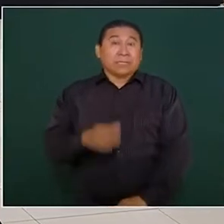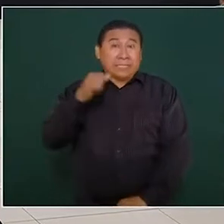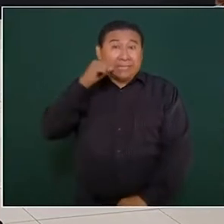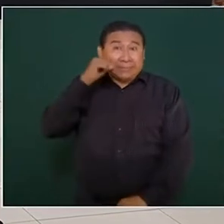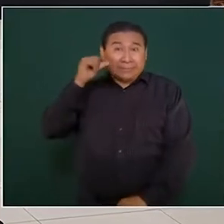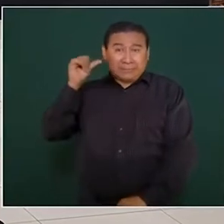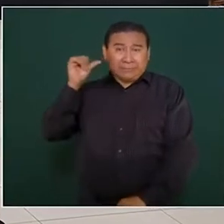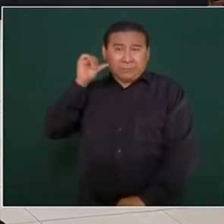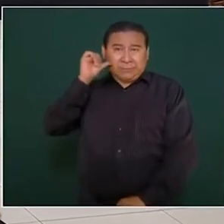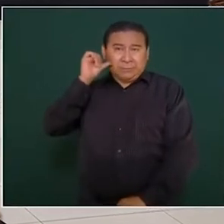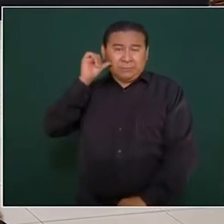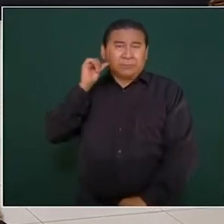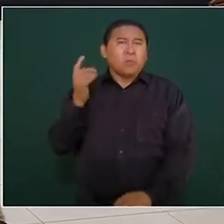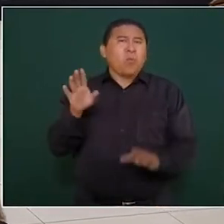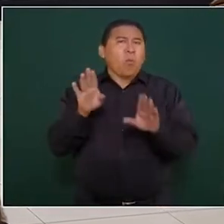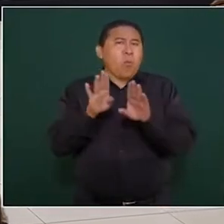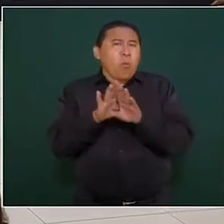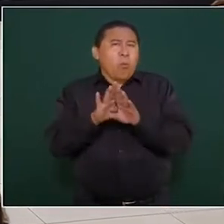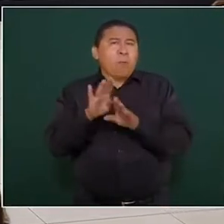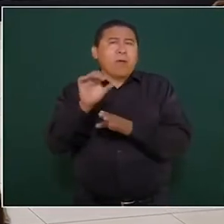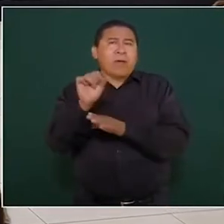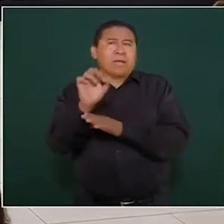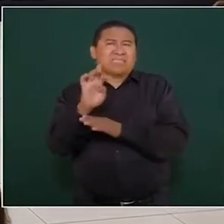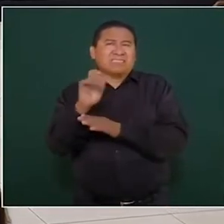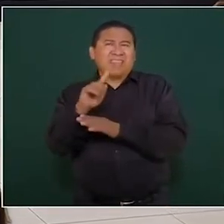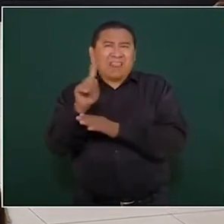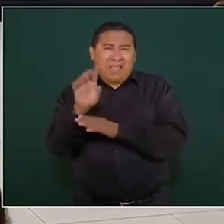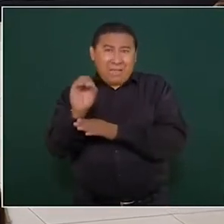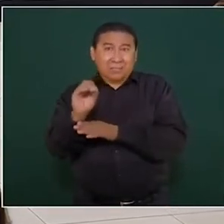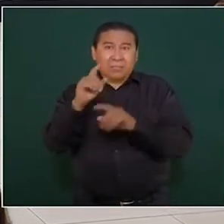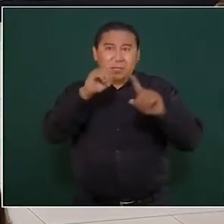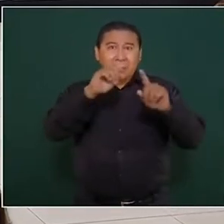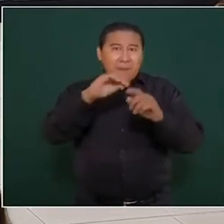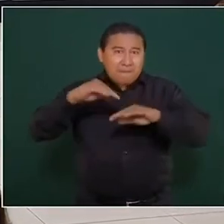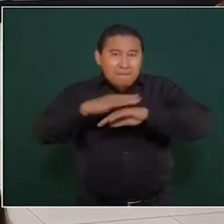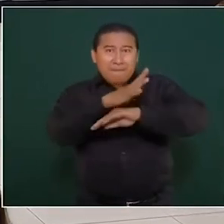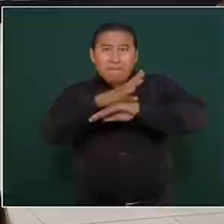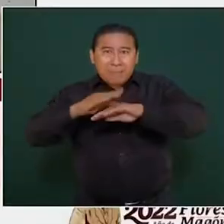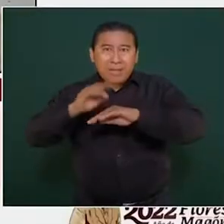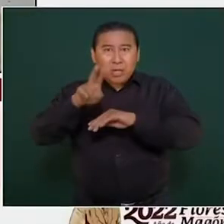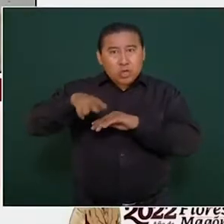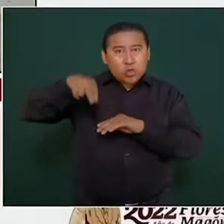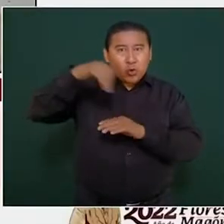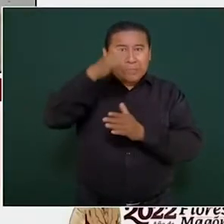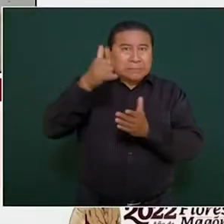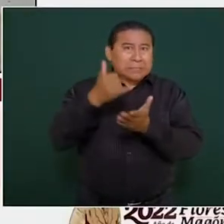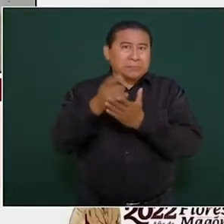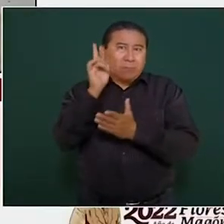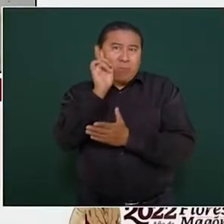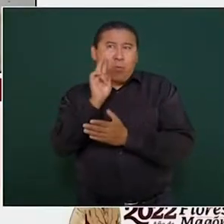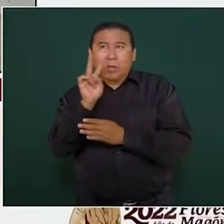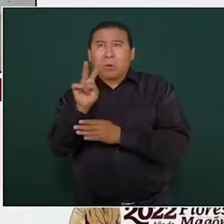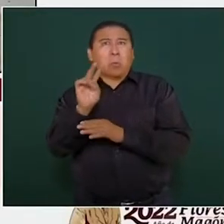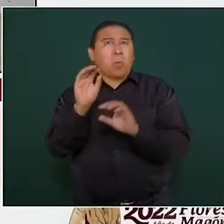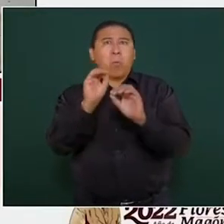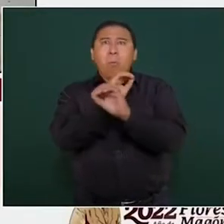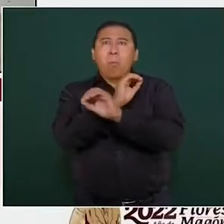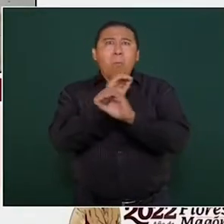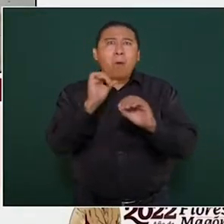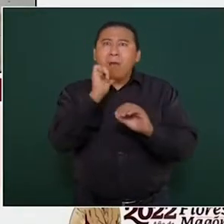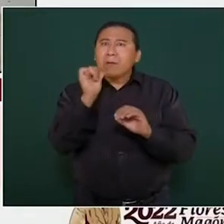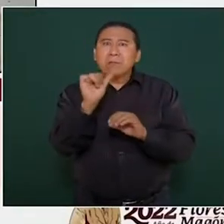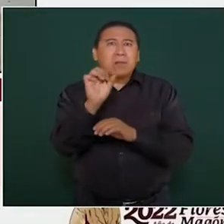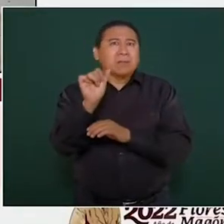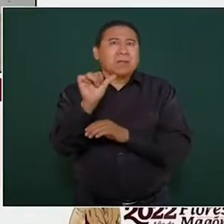como estaba el sargazo en las diferentes playas aquí podemos ver en la playa norte y las mujeres pues hay 0 sargazos